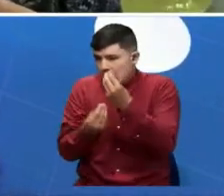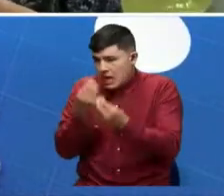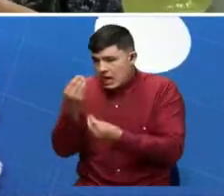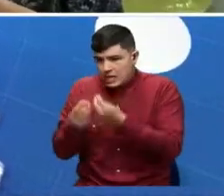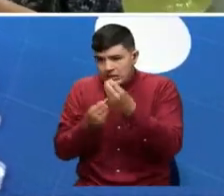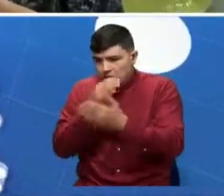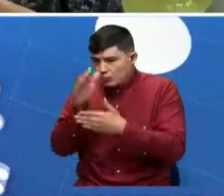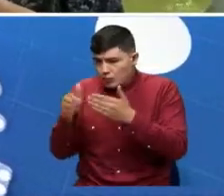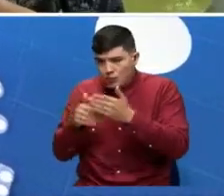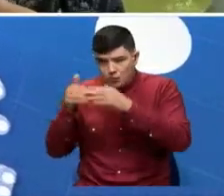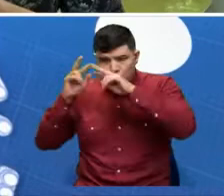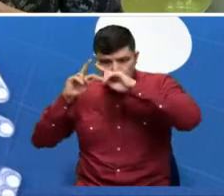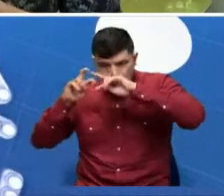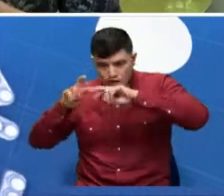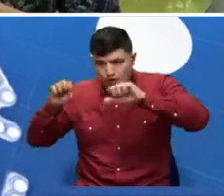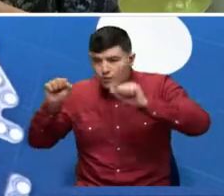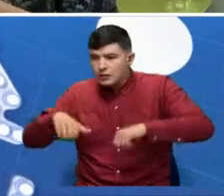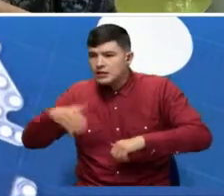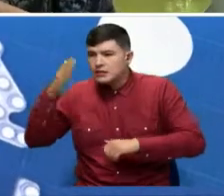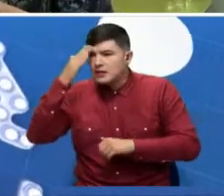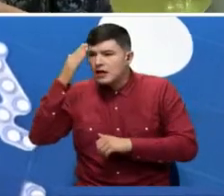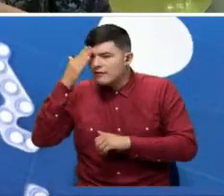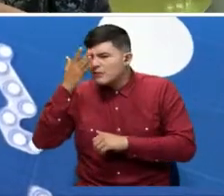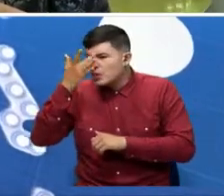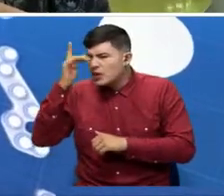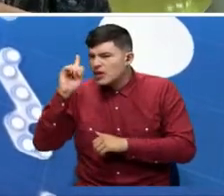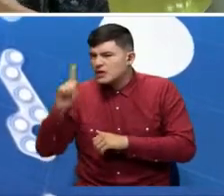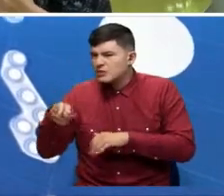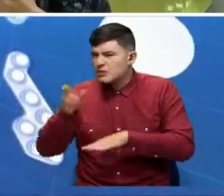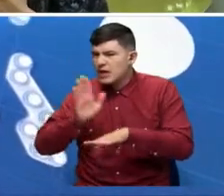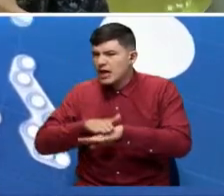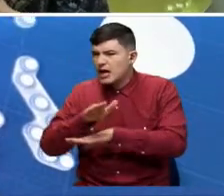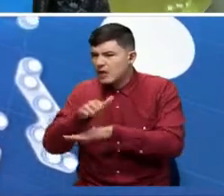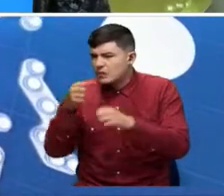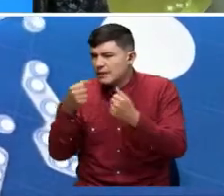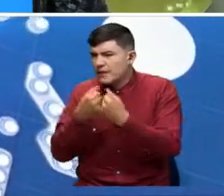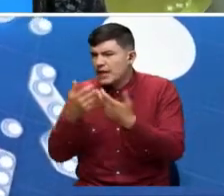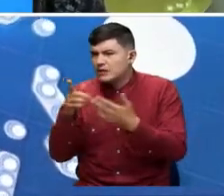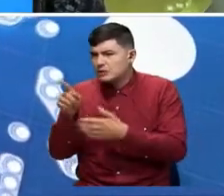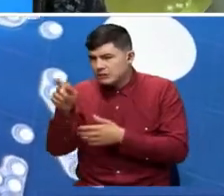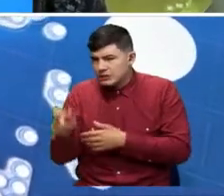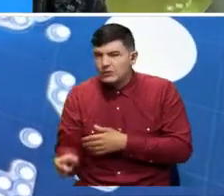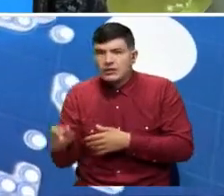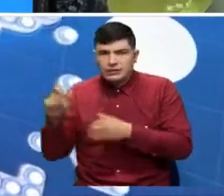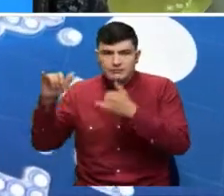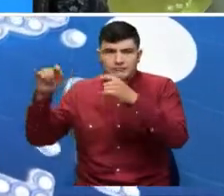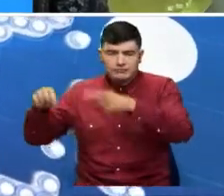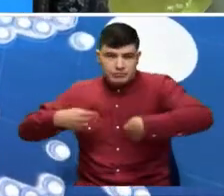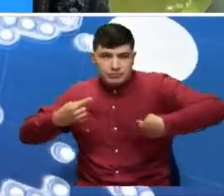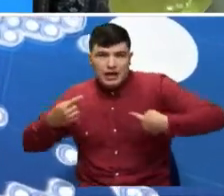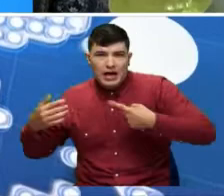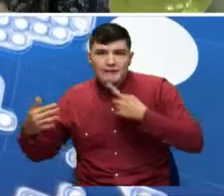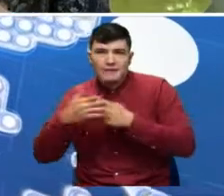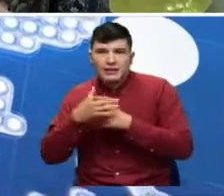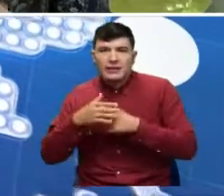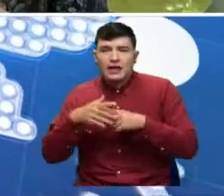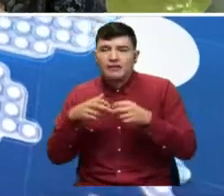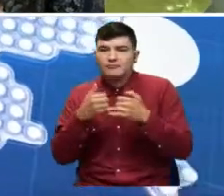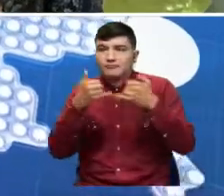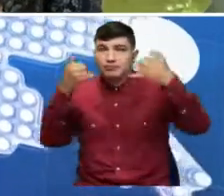respectivas investigaciones para dar con la causa del suceso esta es toda la información que tenemos por el momento sigan ustedes el estudio muy